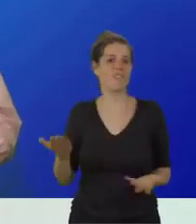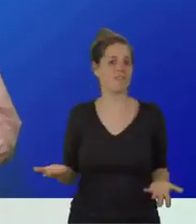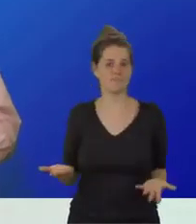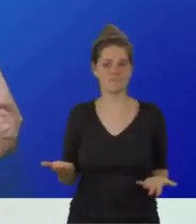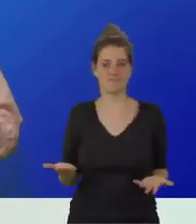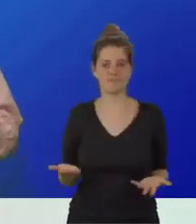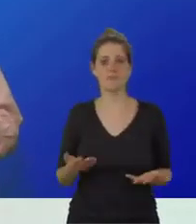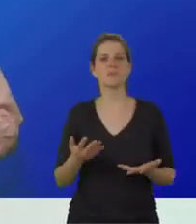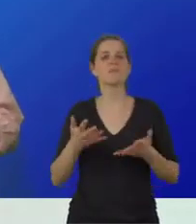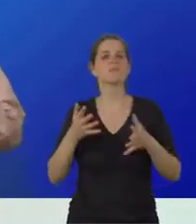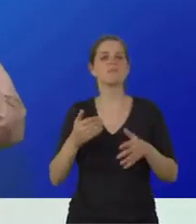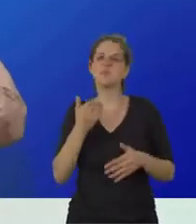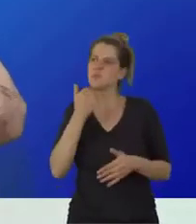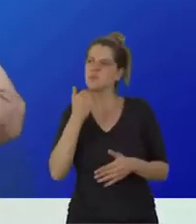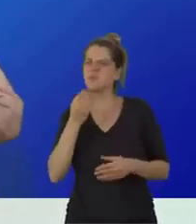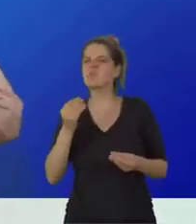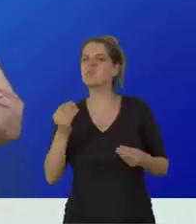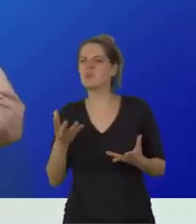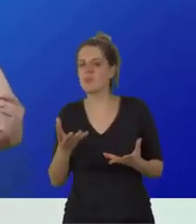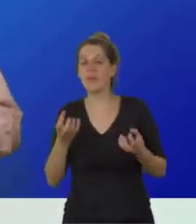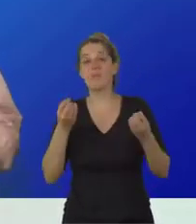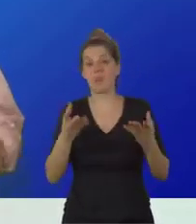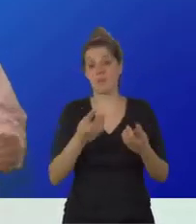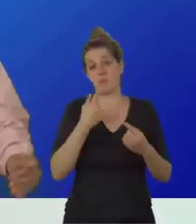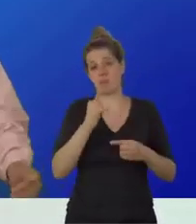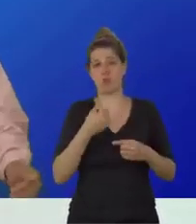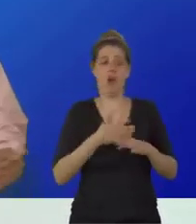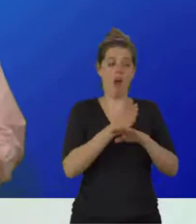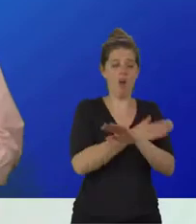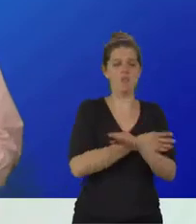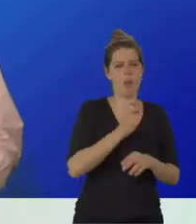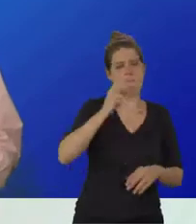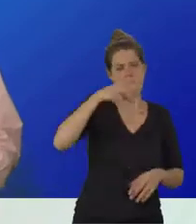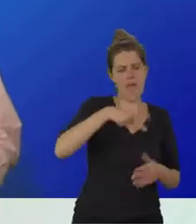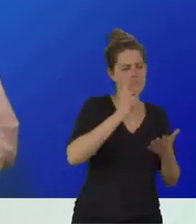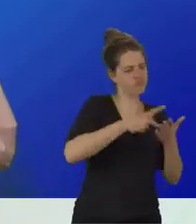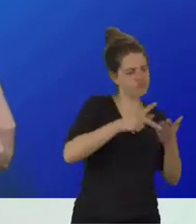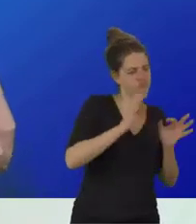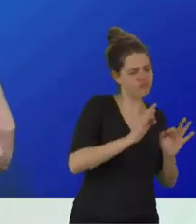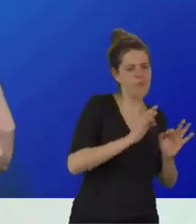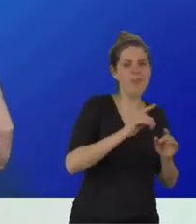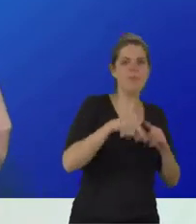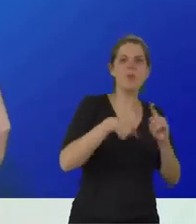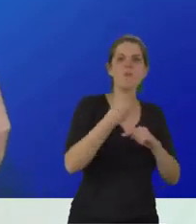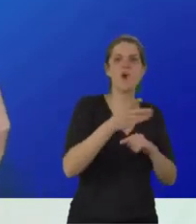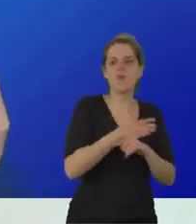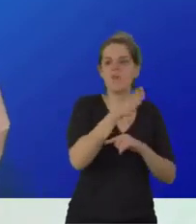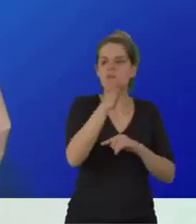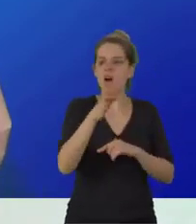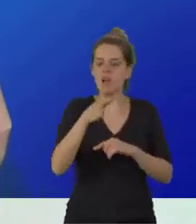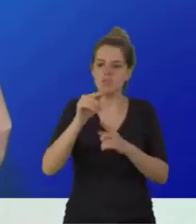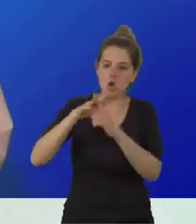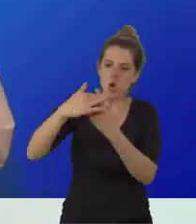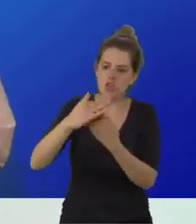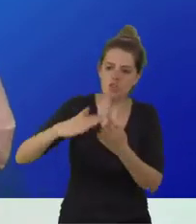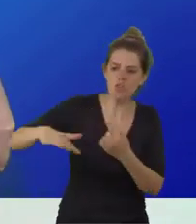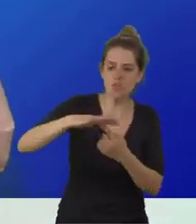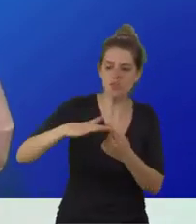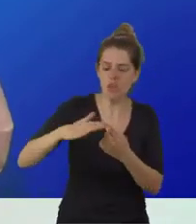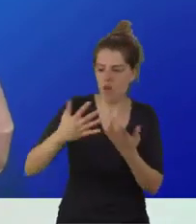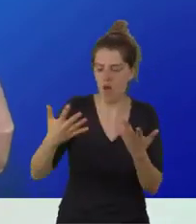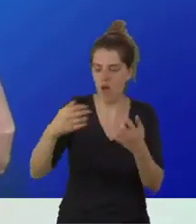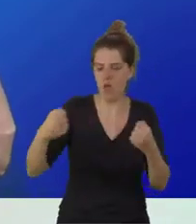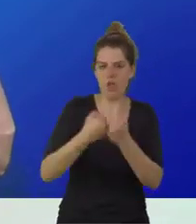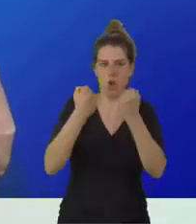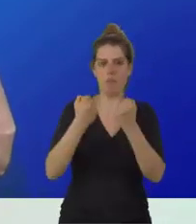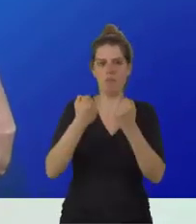con eso, tiene que ver con realizar un plan, pero estar abierto a situaciones y a contextos que se nos van a ir presentando y que tienen